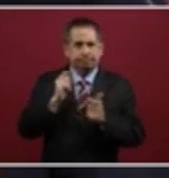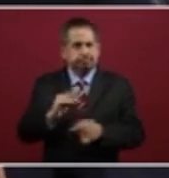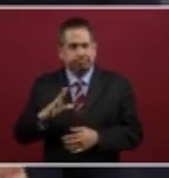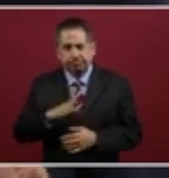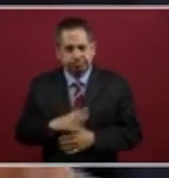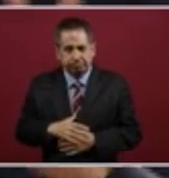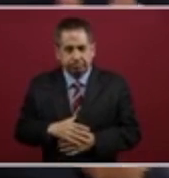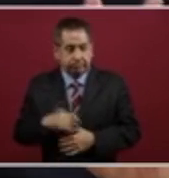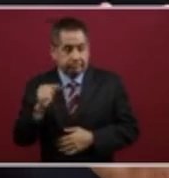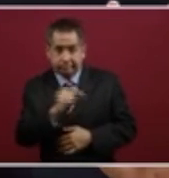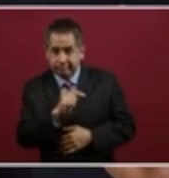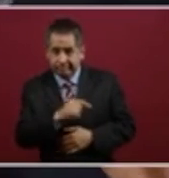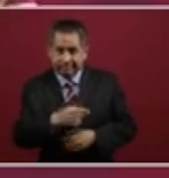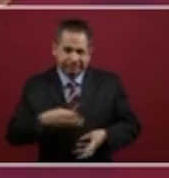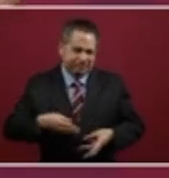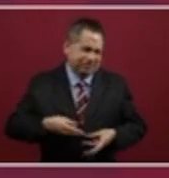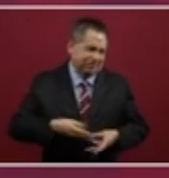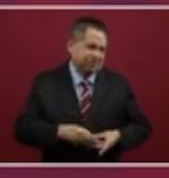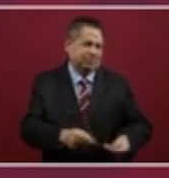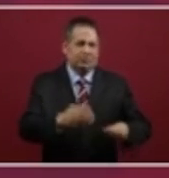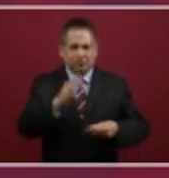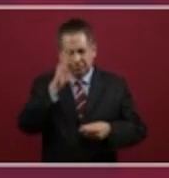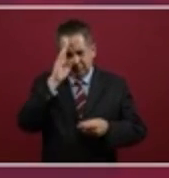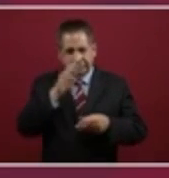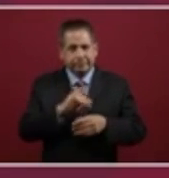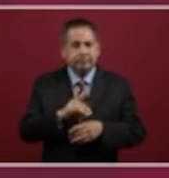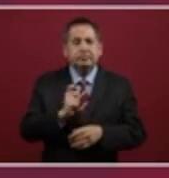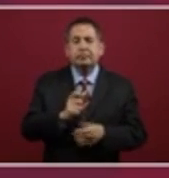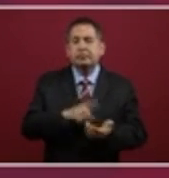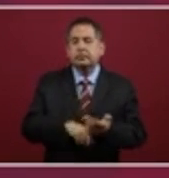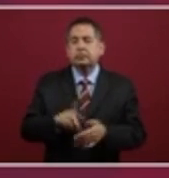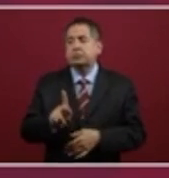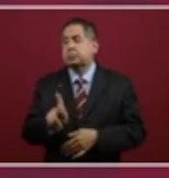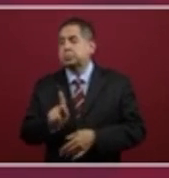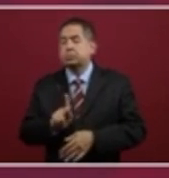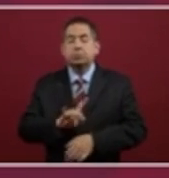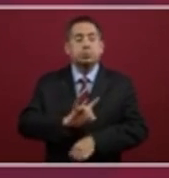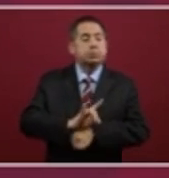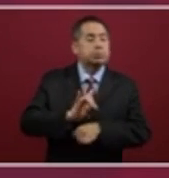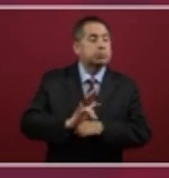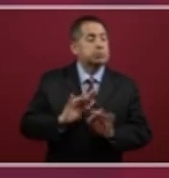se gastaba mucho en guardar las apariencias